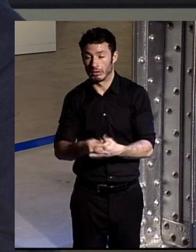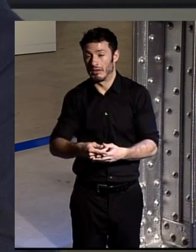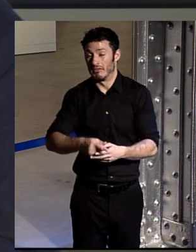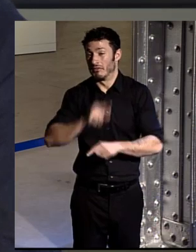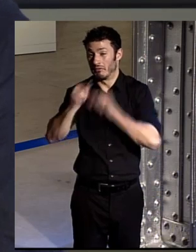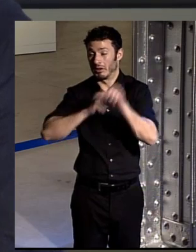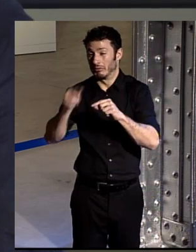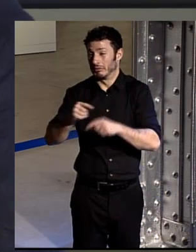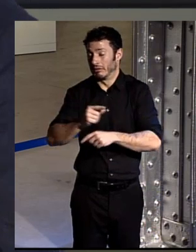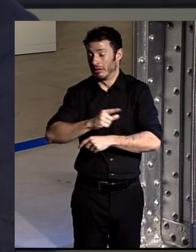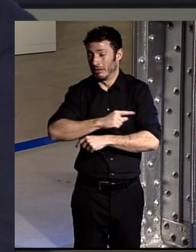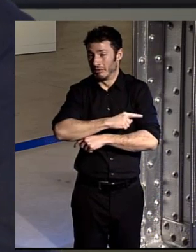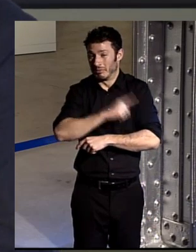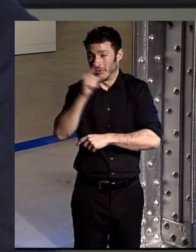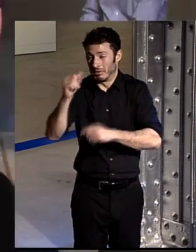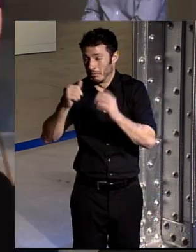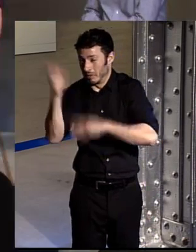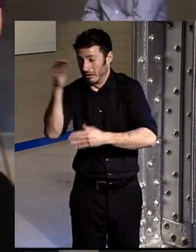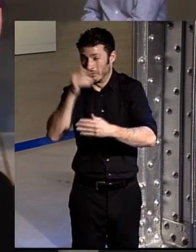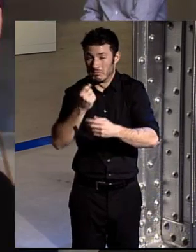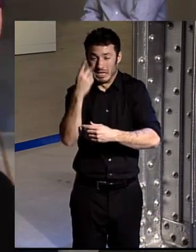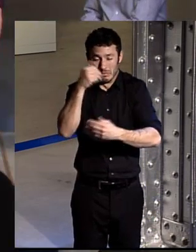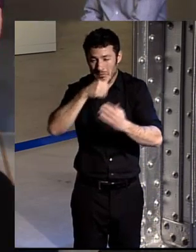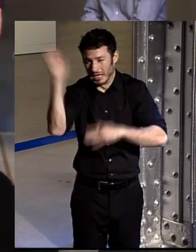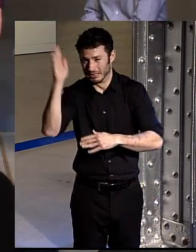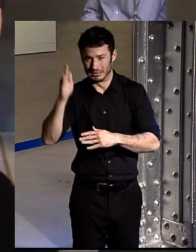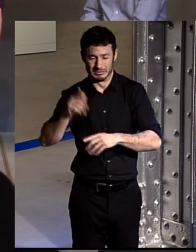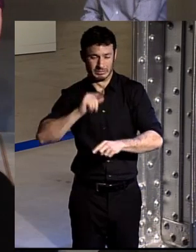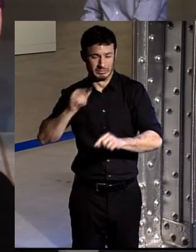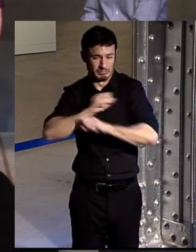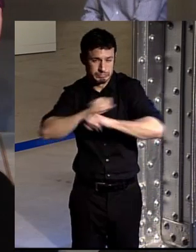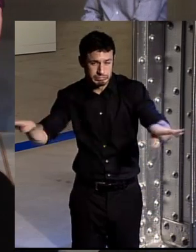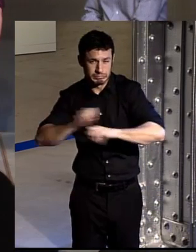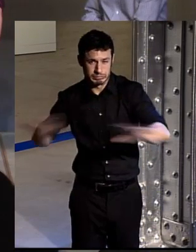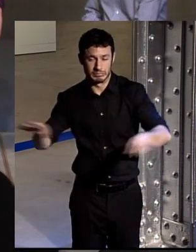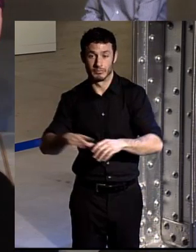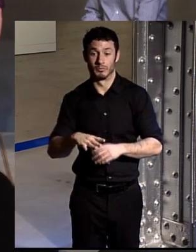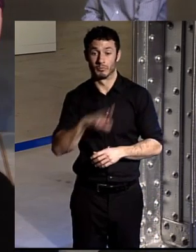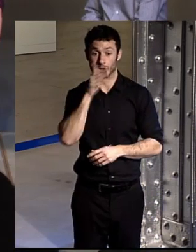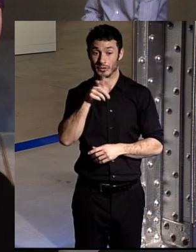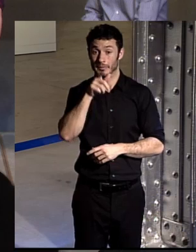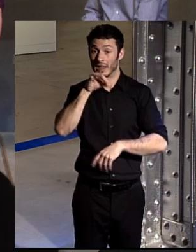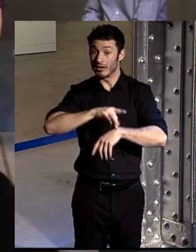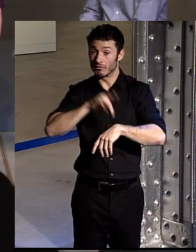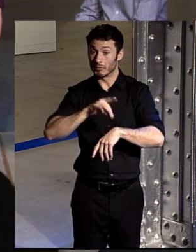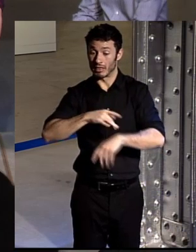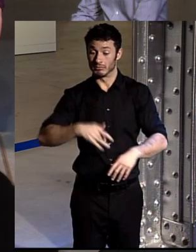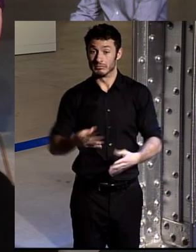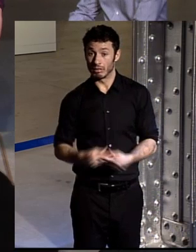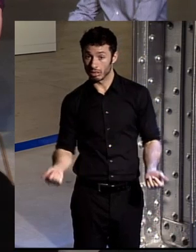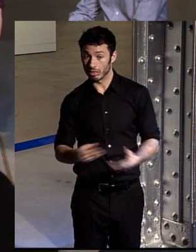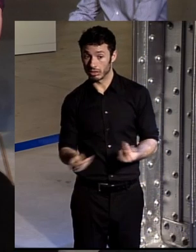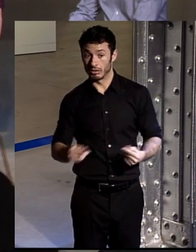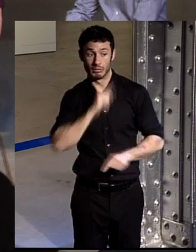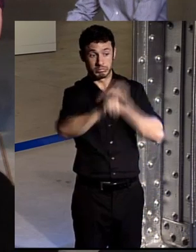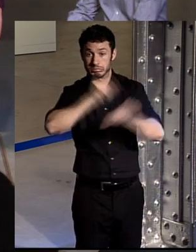Es una auténtica bomba de relojería, ¿no? Y eso explica por qué, por ejemplo, estas infecciones gastrointestinales se transmiten con tanta facilidad,